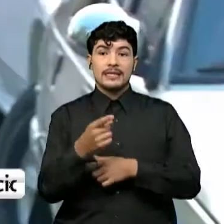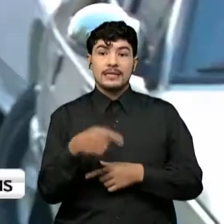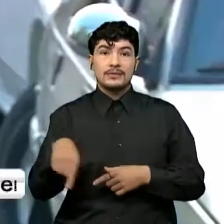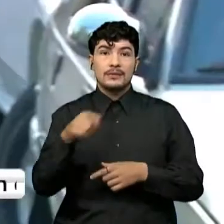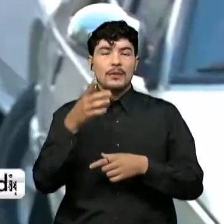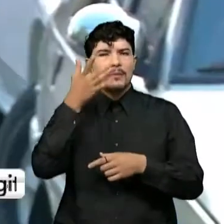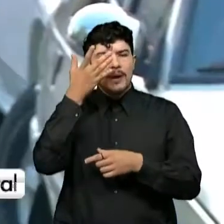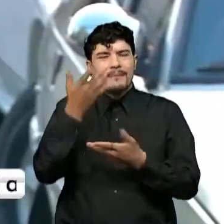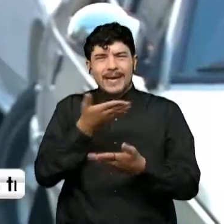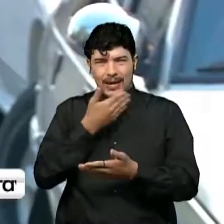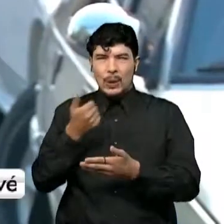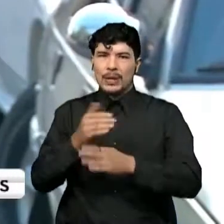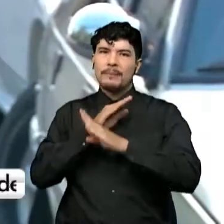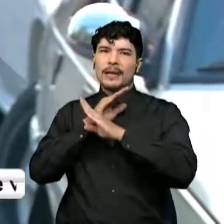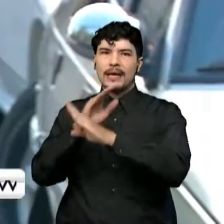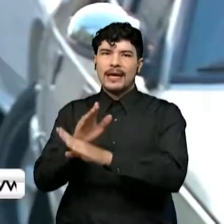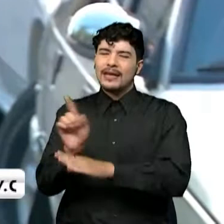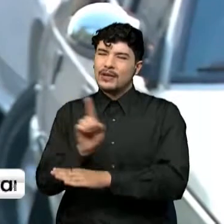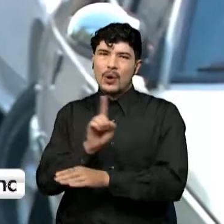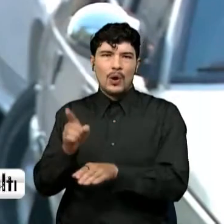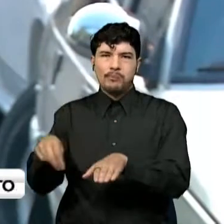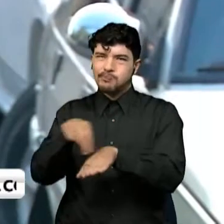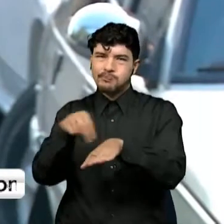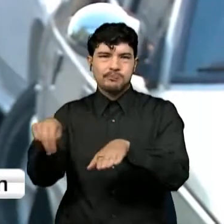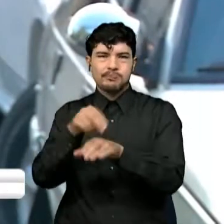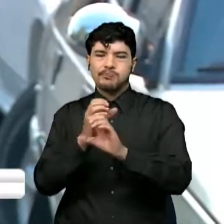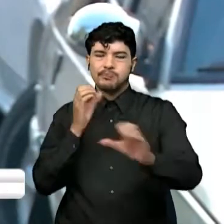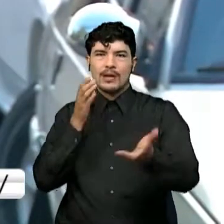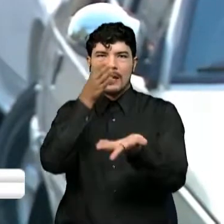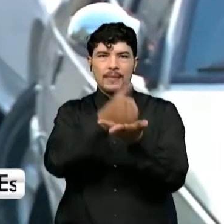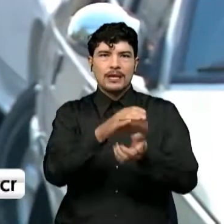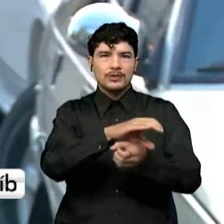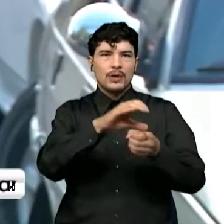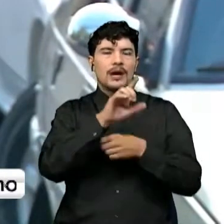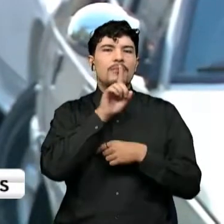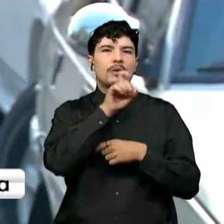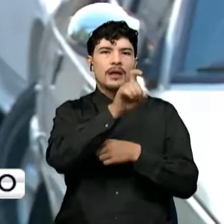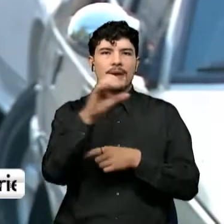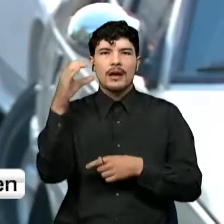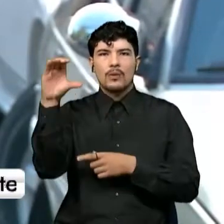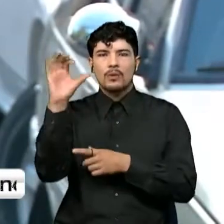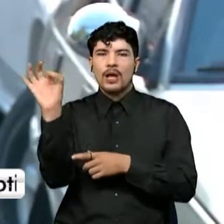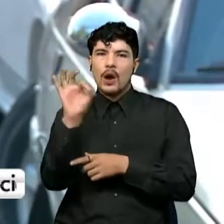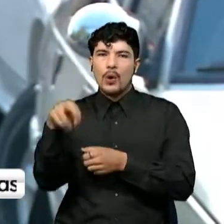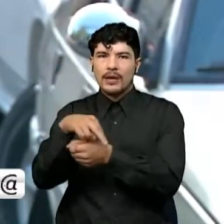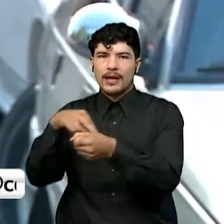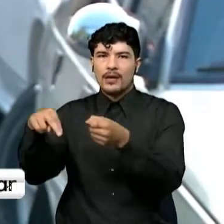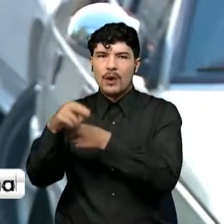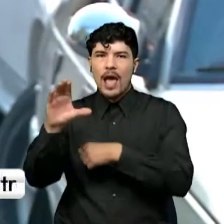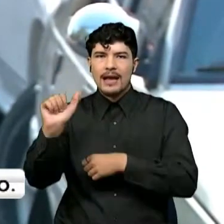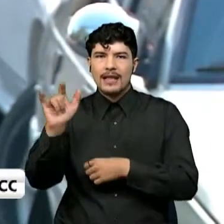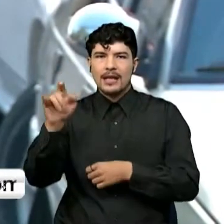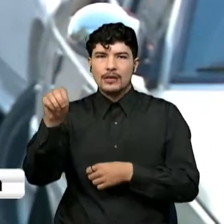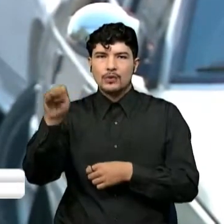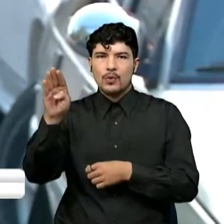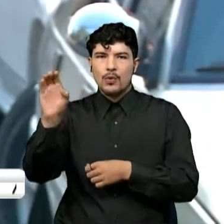que por prevención decidieron no despachar vehículos hacia ciudades como bucaramanga cúcuta y a la región del catatumbo